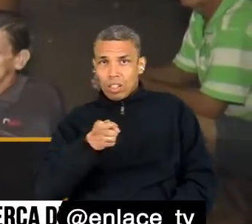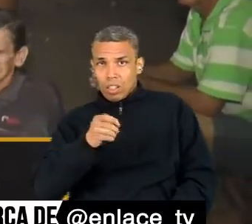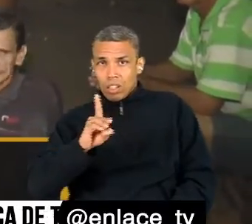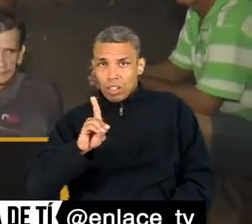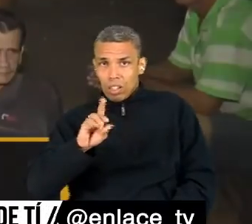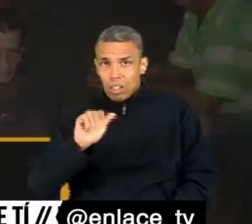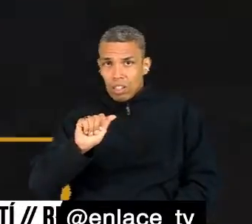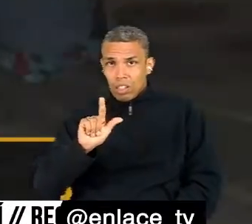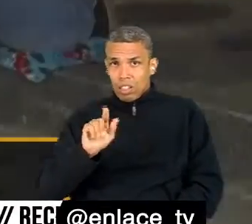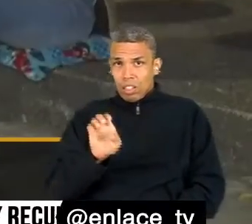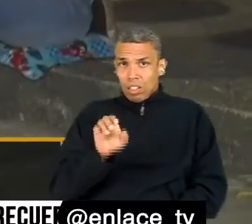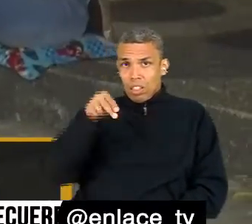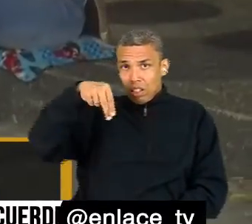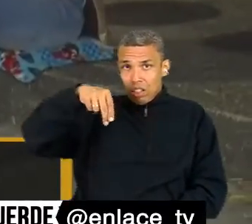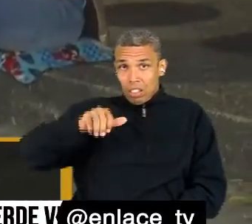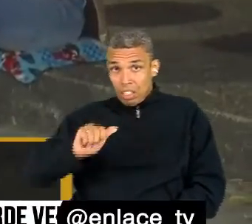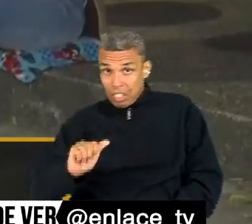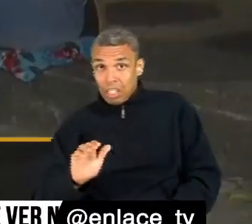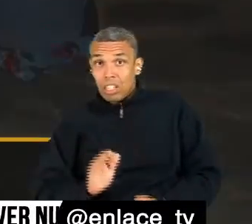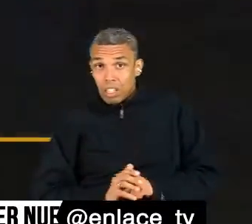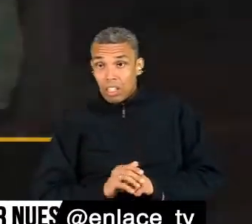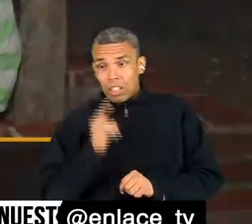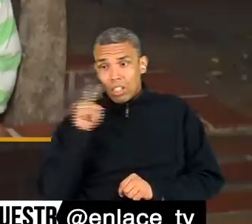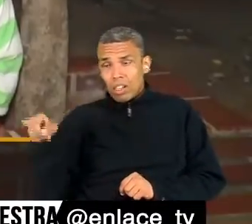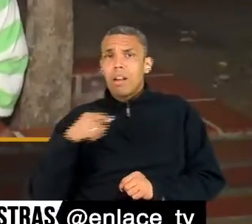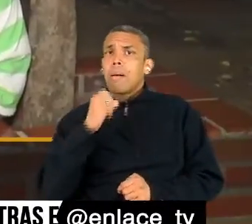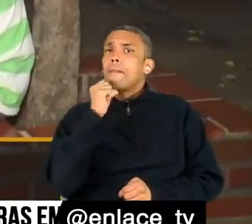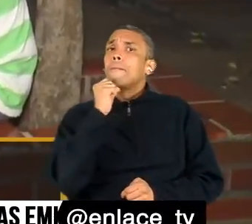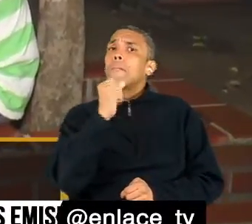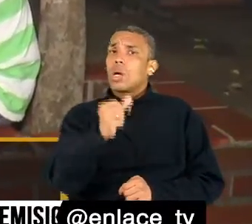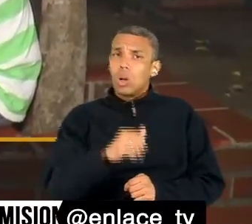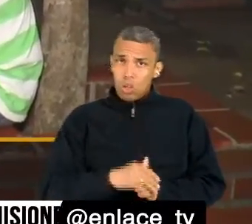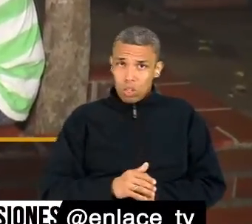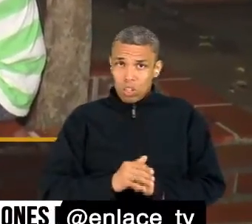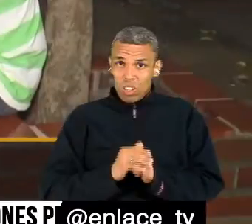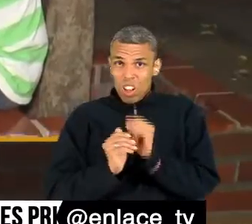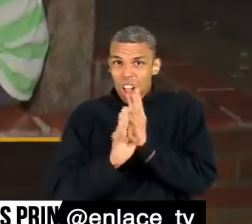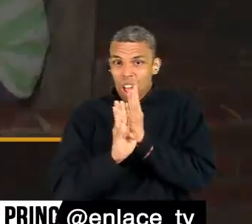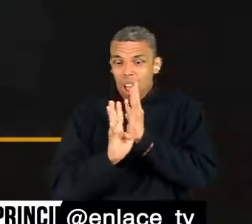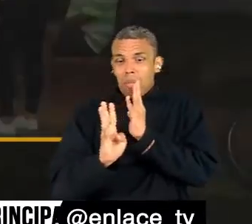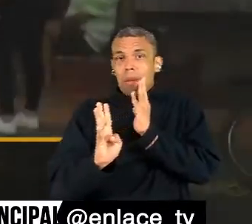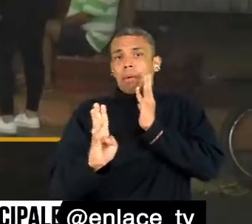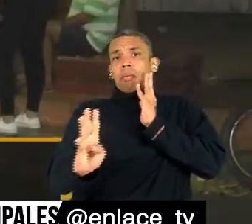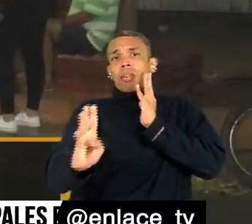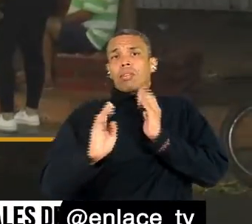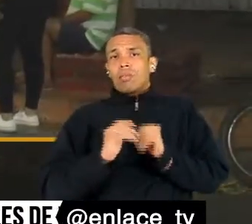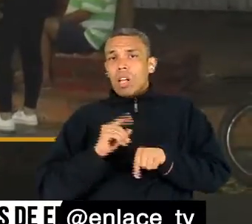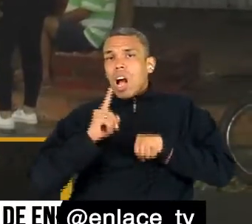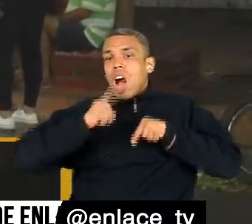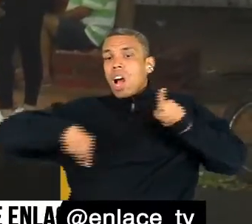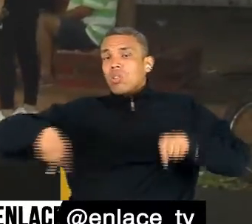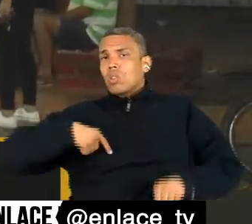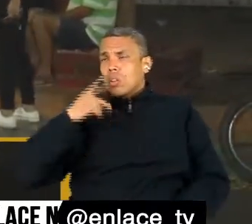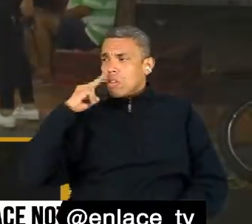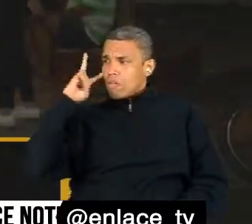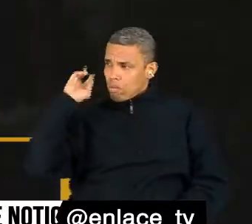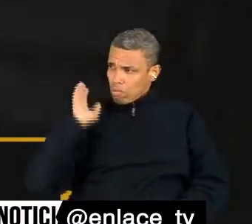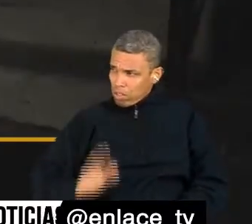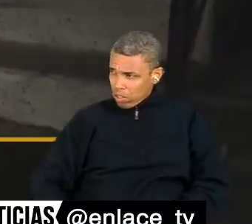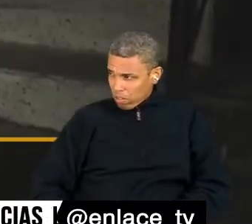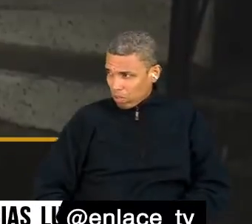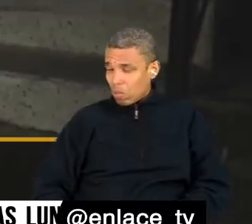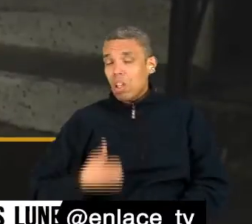diferente. Todo lo contrario, aún peor. Afiliados se atrevieron a denunciar la posible venta de cupos. Que muchas veces uno